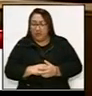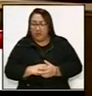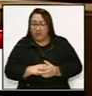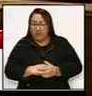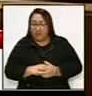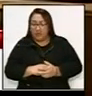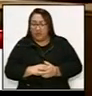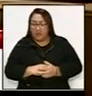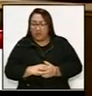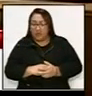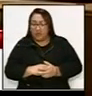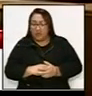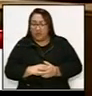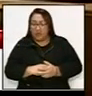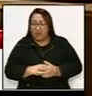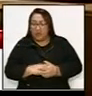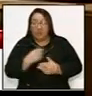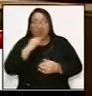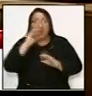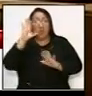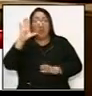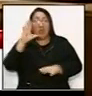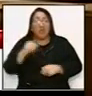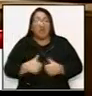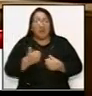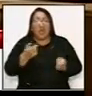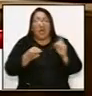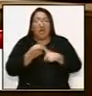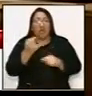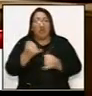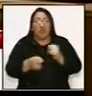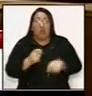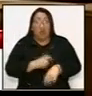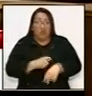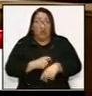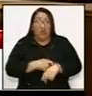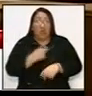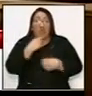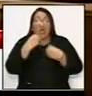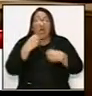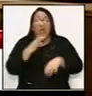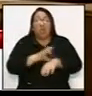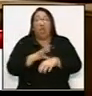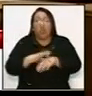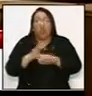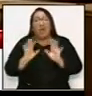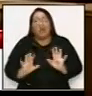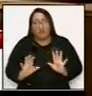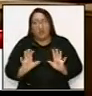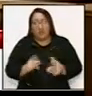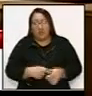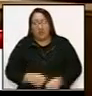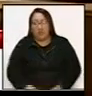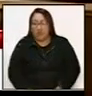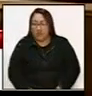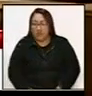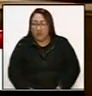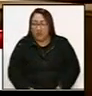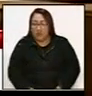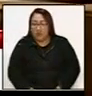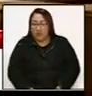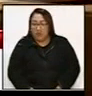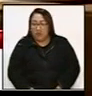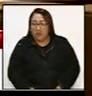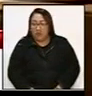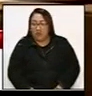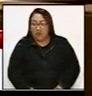el juramento hipocrático de defender la vida hasta el último segundo, ¿no? Porque evidentemente con una herida de esa naturaleza